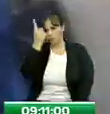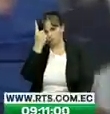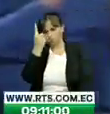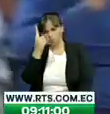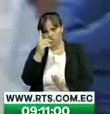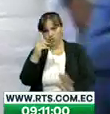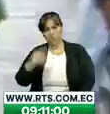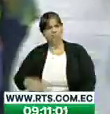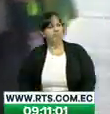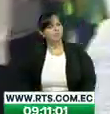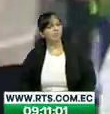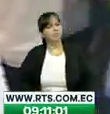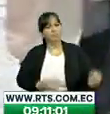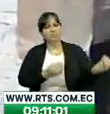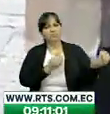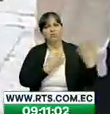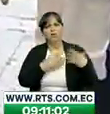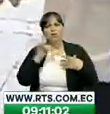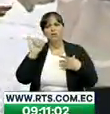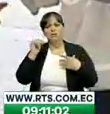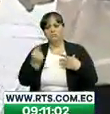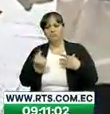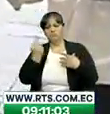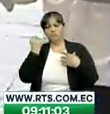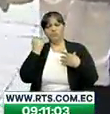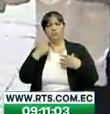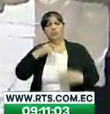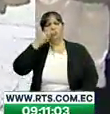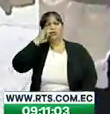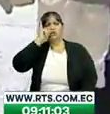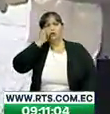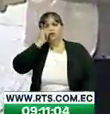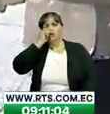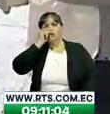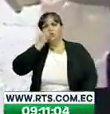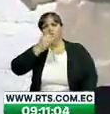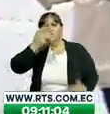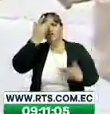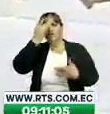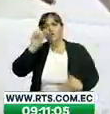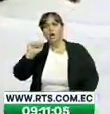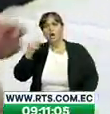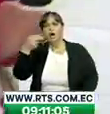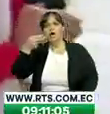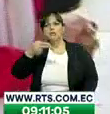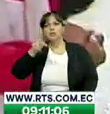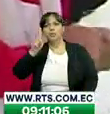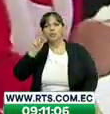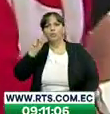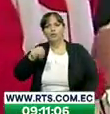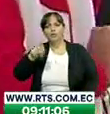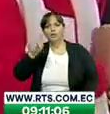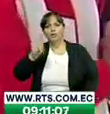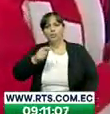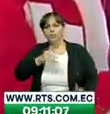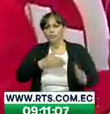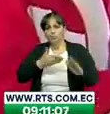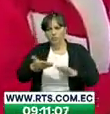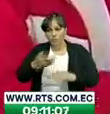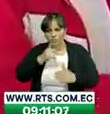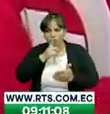ellos de un niño fallecido el sábado en la tarde en una casa de salud especializada para niños a causa de esta pandemia